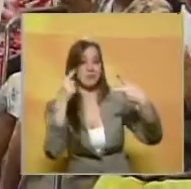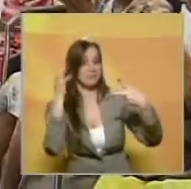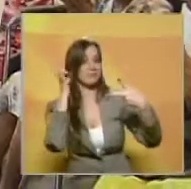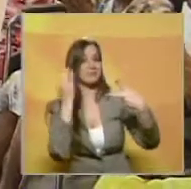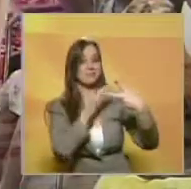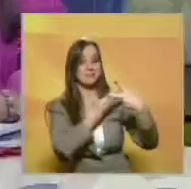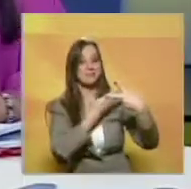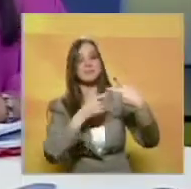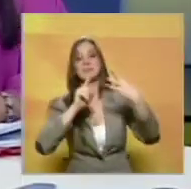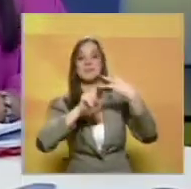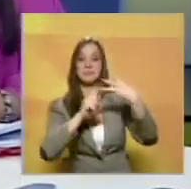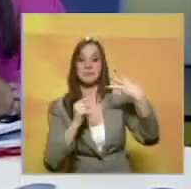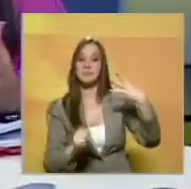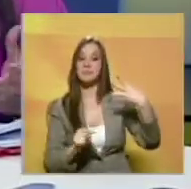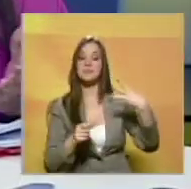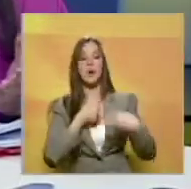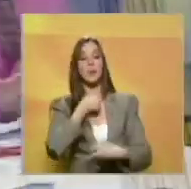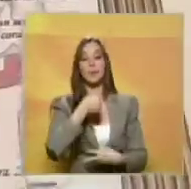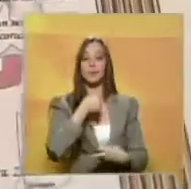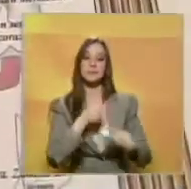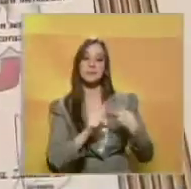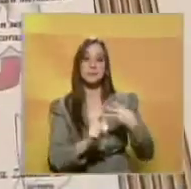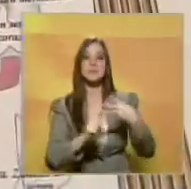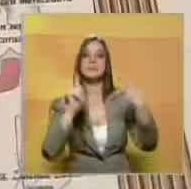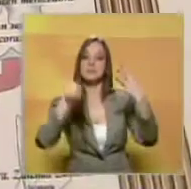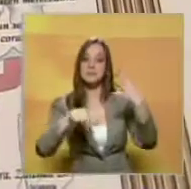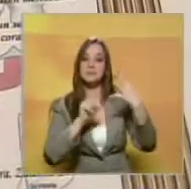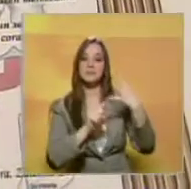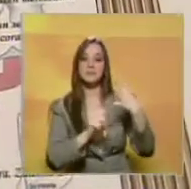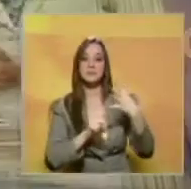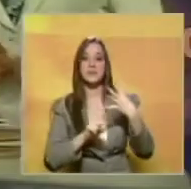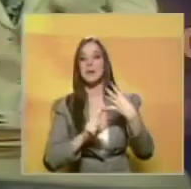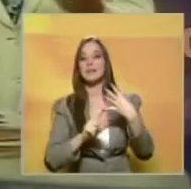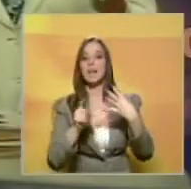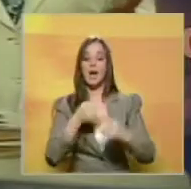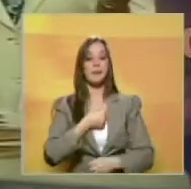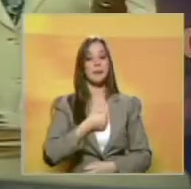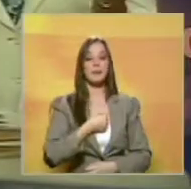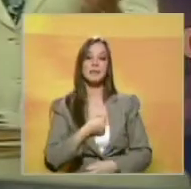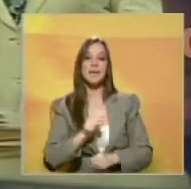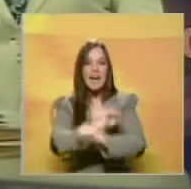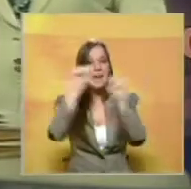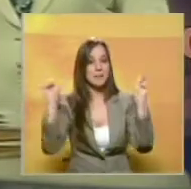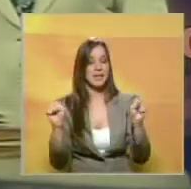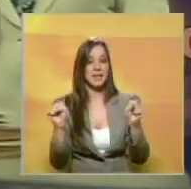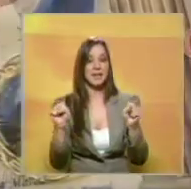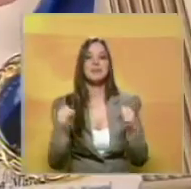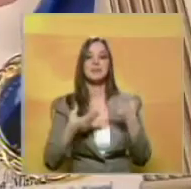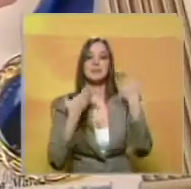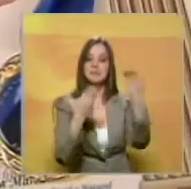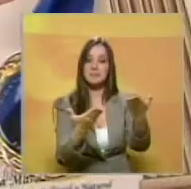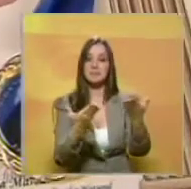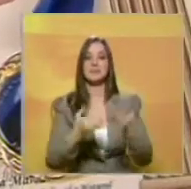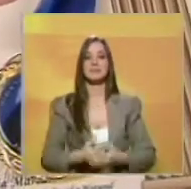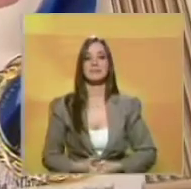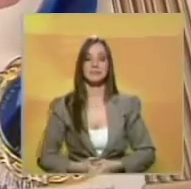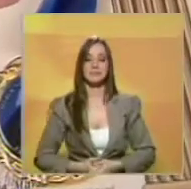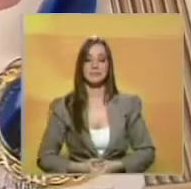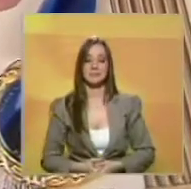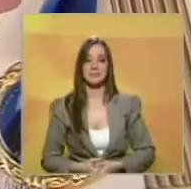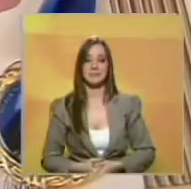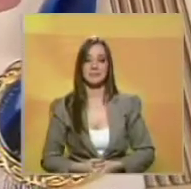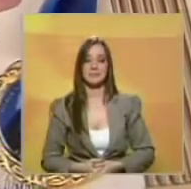a Margarita Oropesa, conductora de la Semana Venevisión, y a Eliangélica González, ancla del programa matutino Primer Contacto.